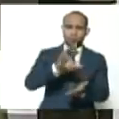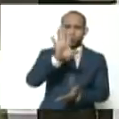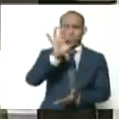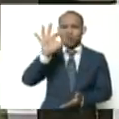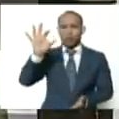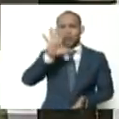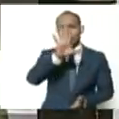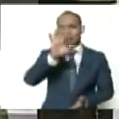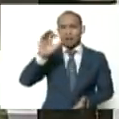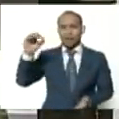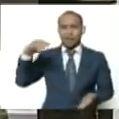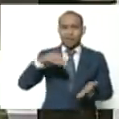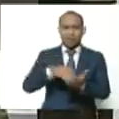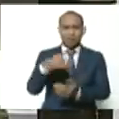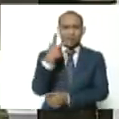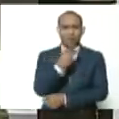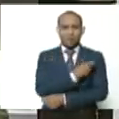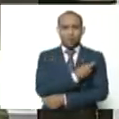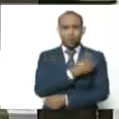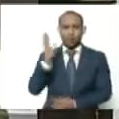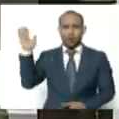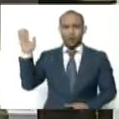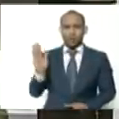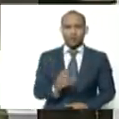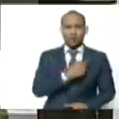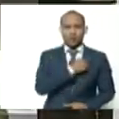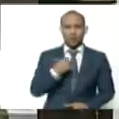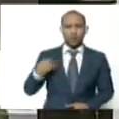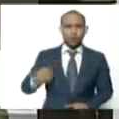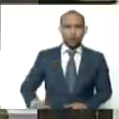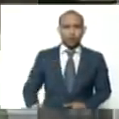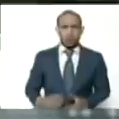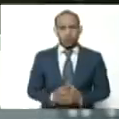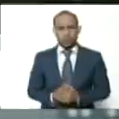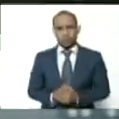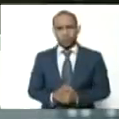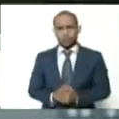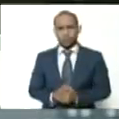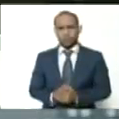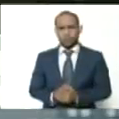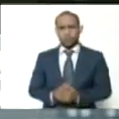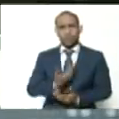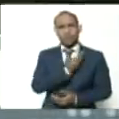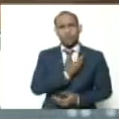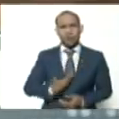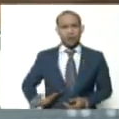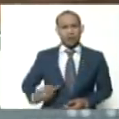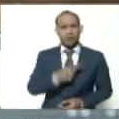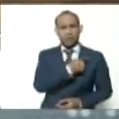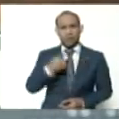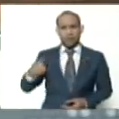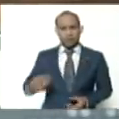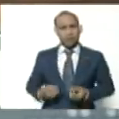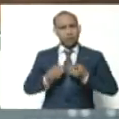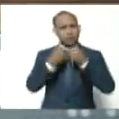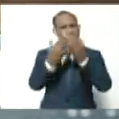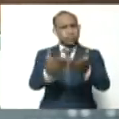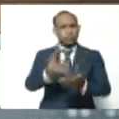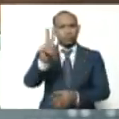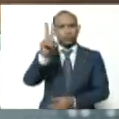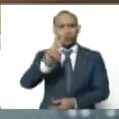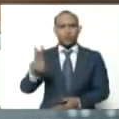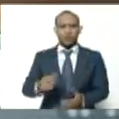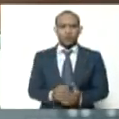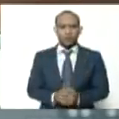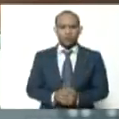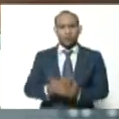vacunas de China. Una donación del presidente Xi Jinping de China. Y en